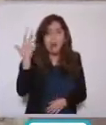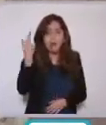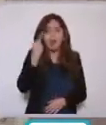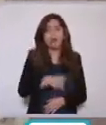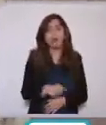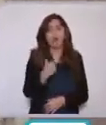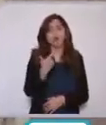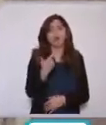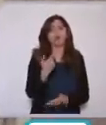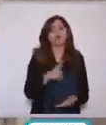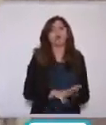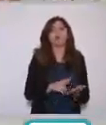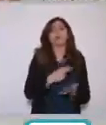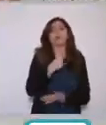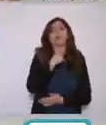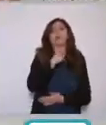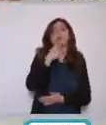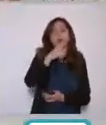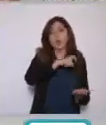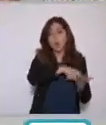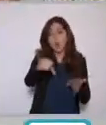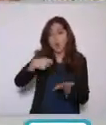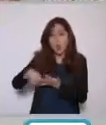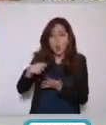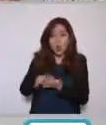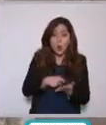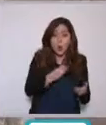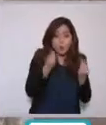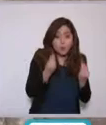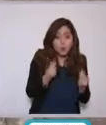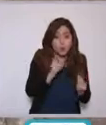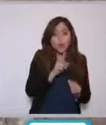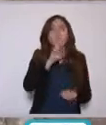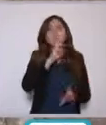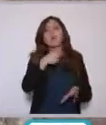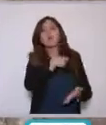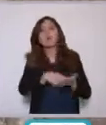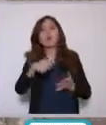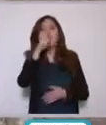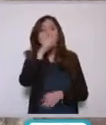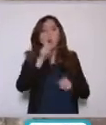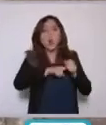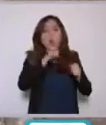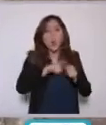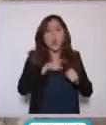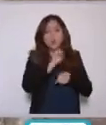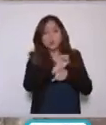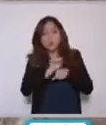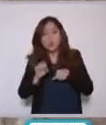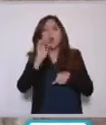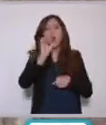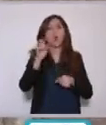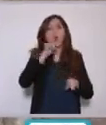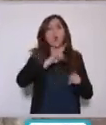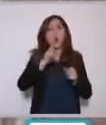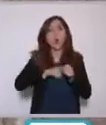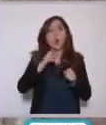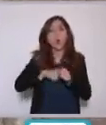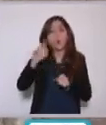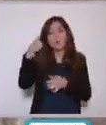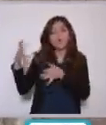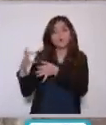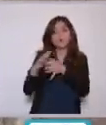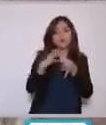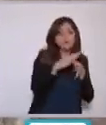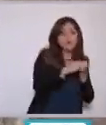una. Sí. No te puedes comprar muchas. ¿Qué nos recomiendas? ¿Un color neutro o mejor un color que llame más la atención, que me combine con todo y que a lo mejor lo puedo usar